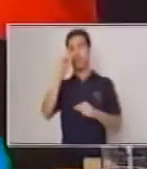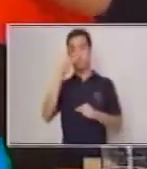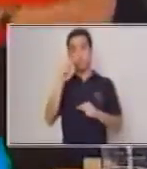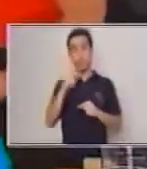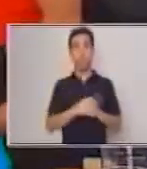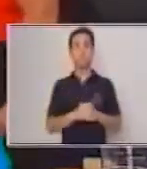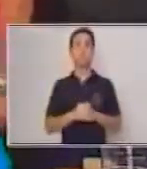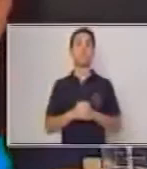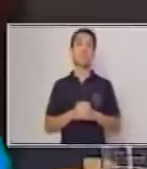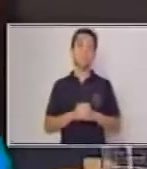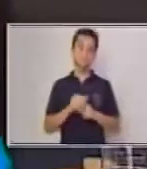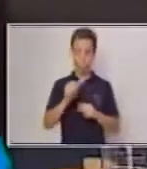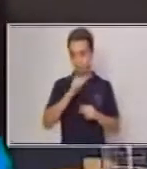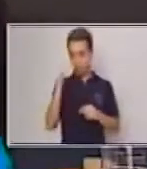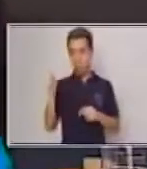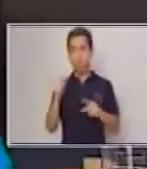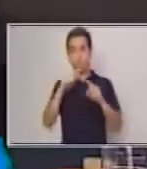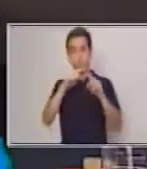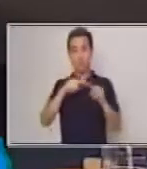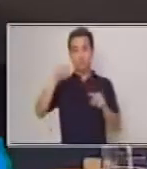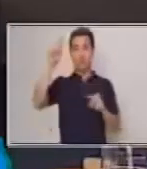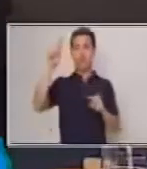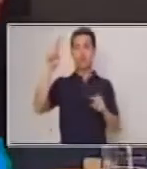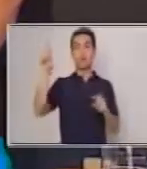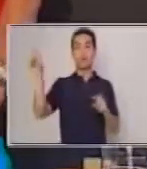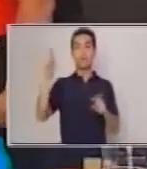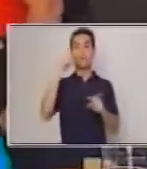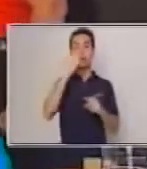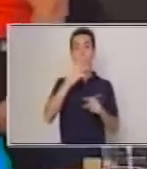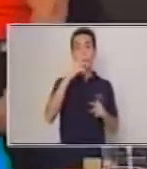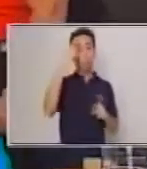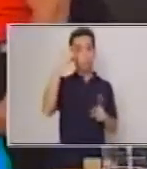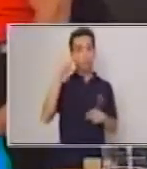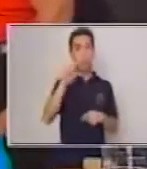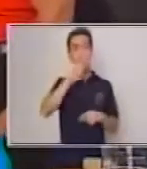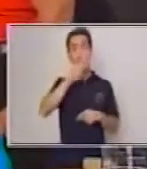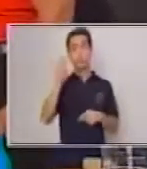La raíz cúbica de 216.